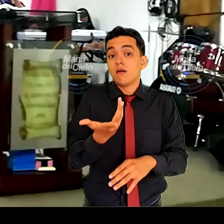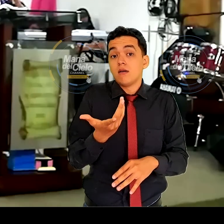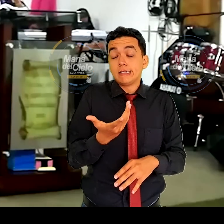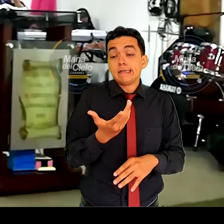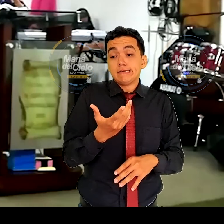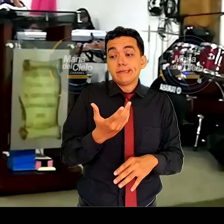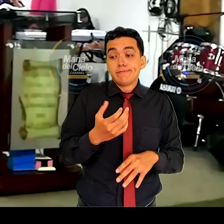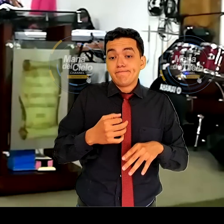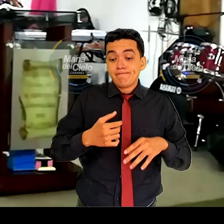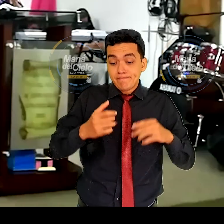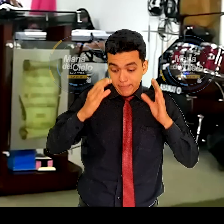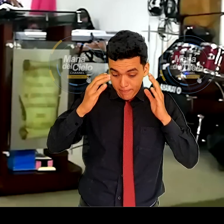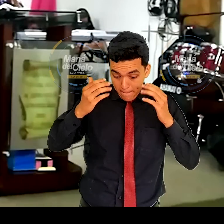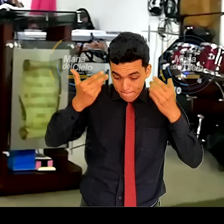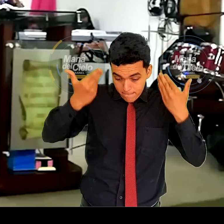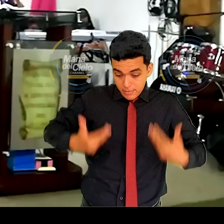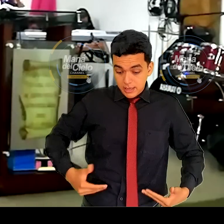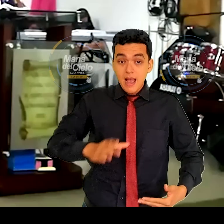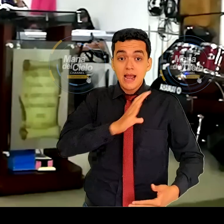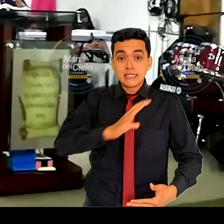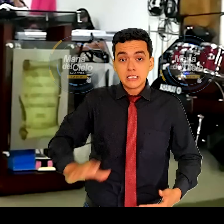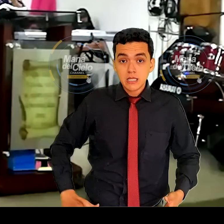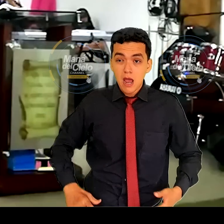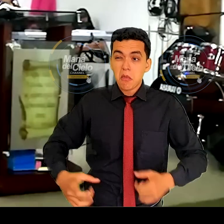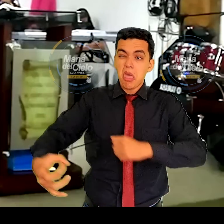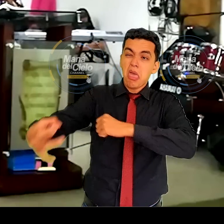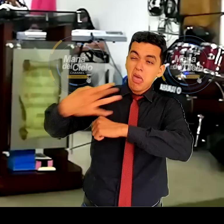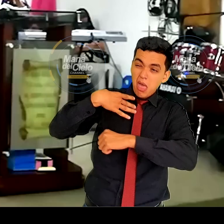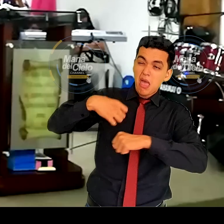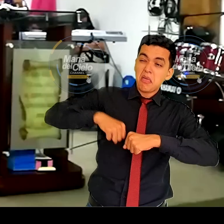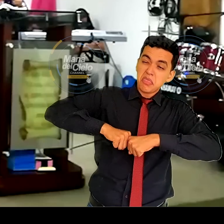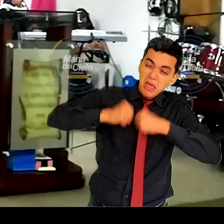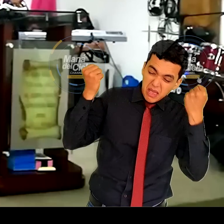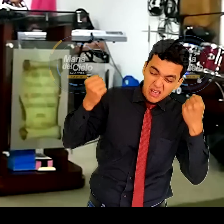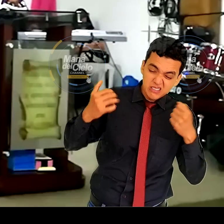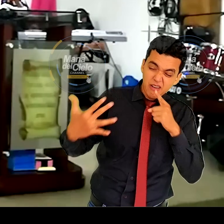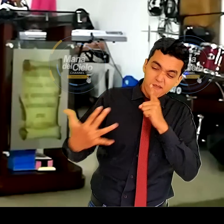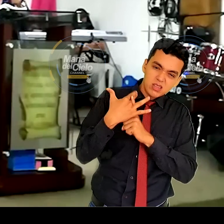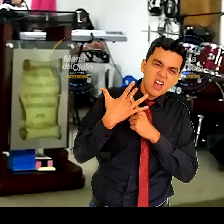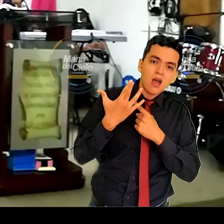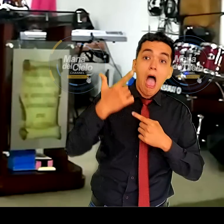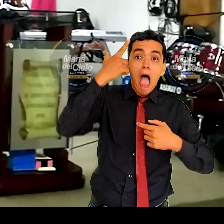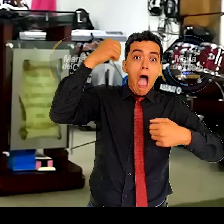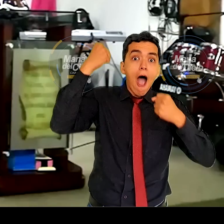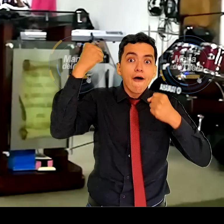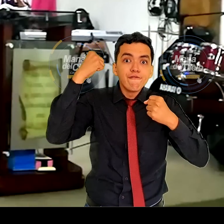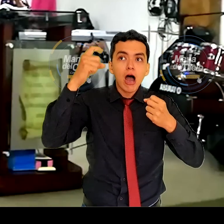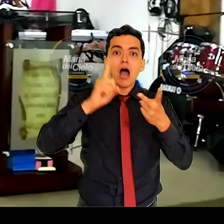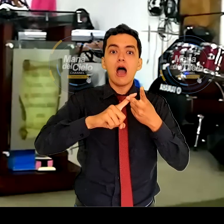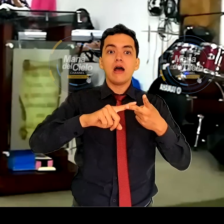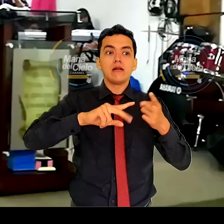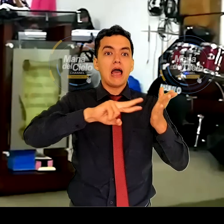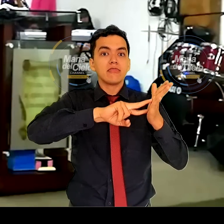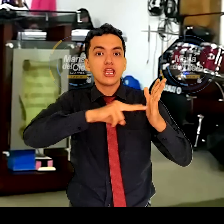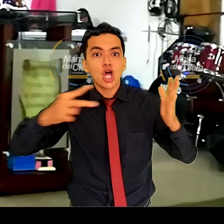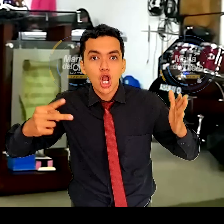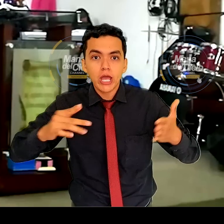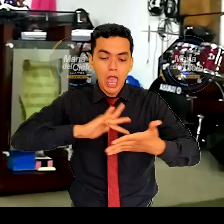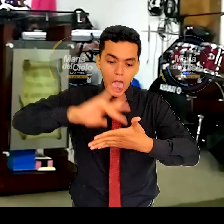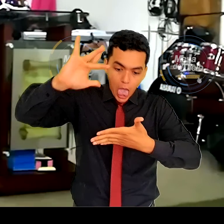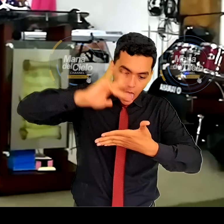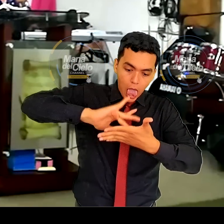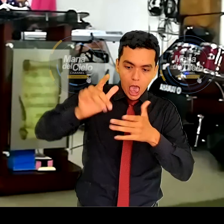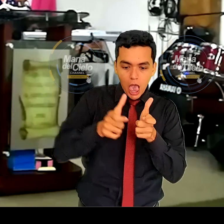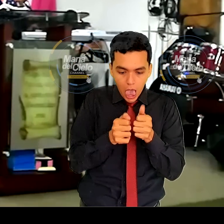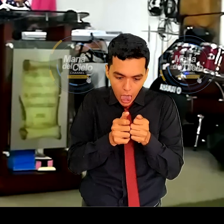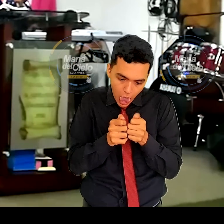está haciendo perder muchas victorias son los afanes, son las carreras, es la tecnología, es el tiempo. De todas